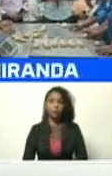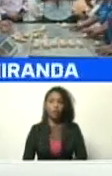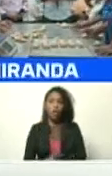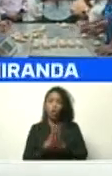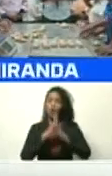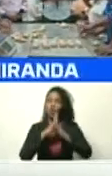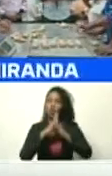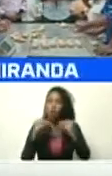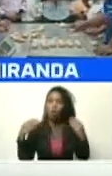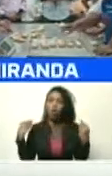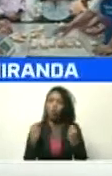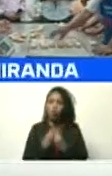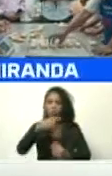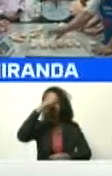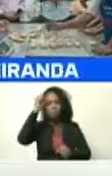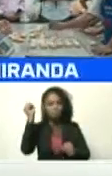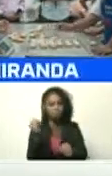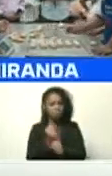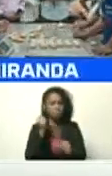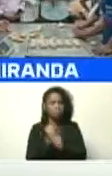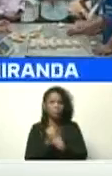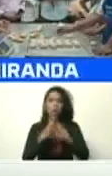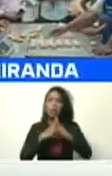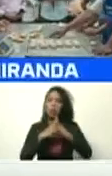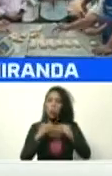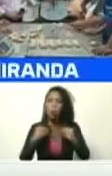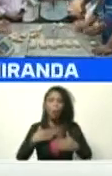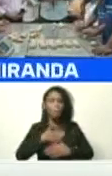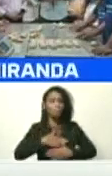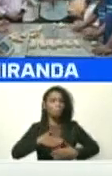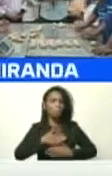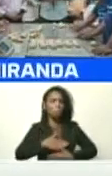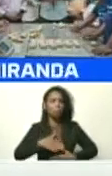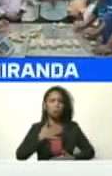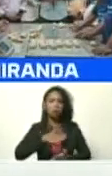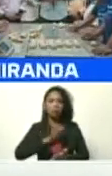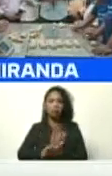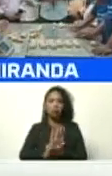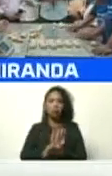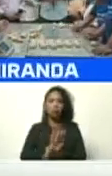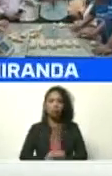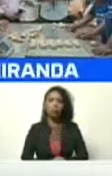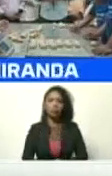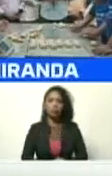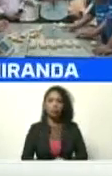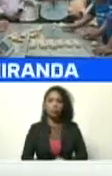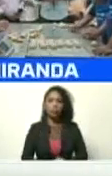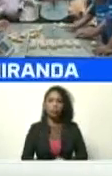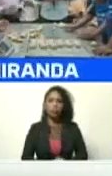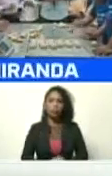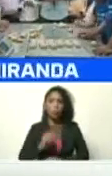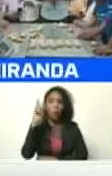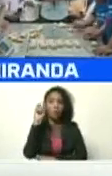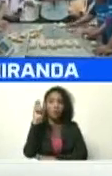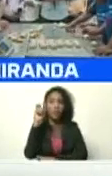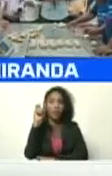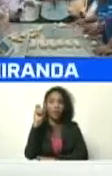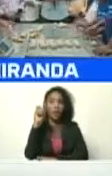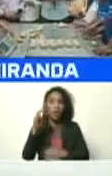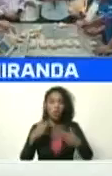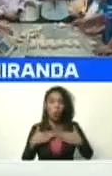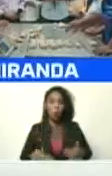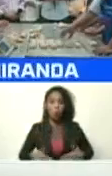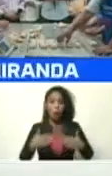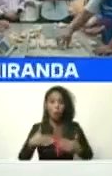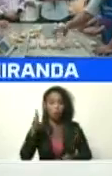todos trabajamos y todos gozamos. Cuando es viernes y el cuerpo lo